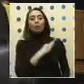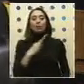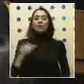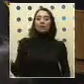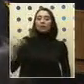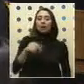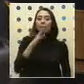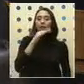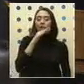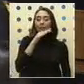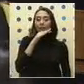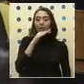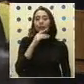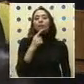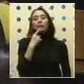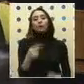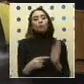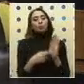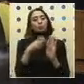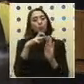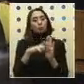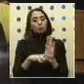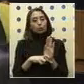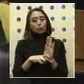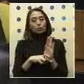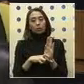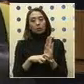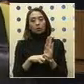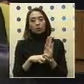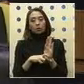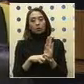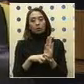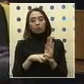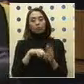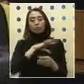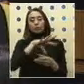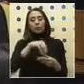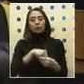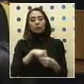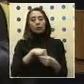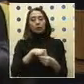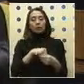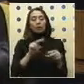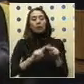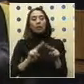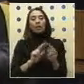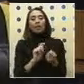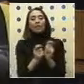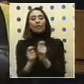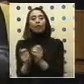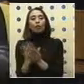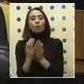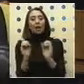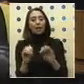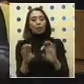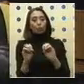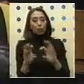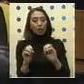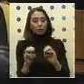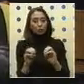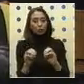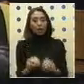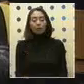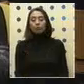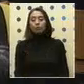quiero contextualizar que este proyecto está dentro del contexto de la reforma educacional,